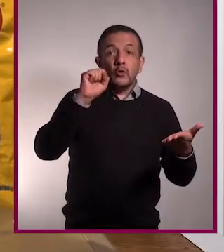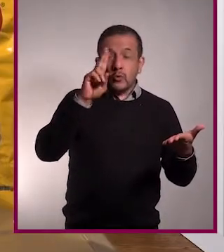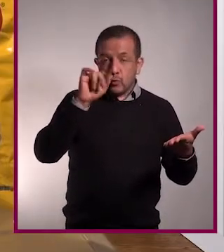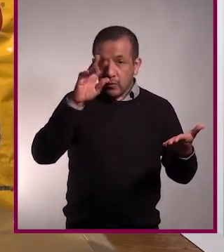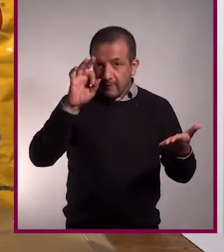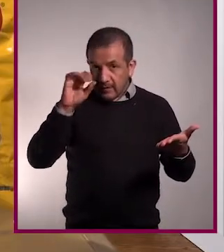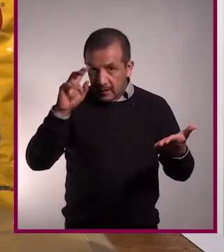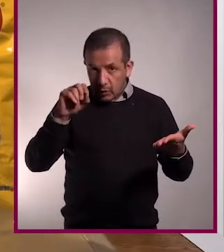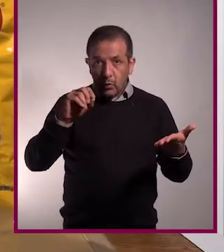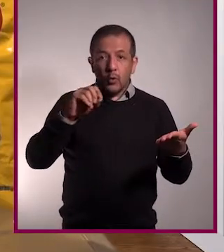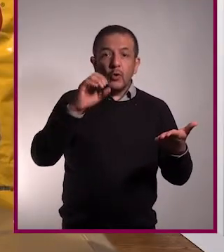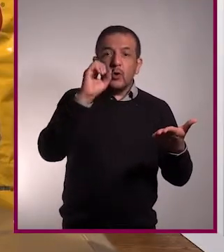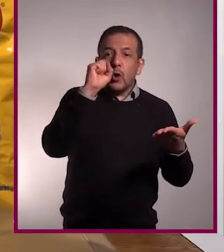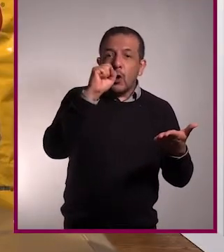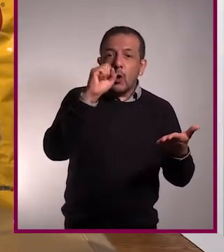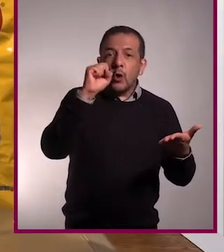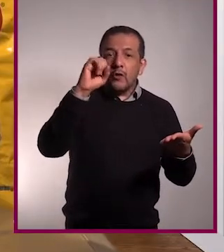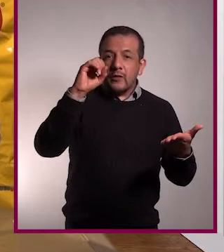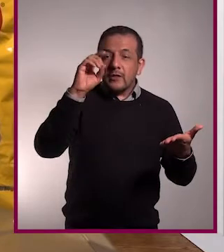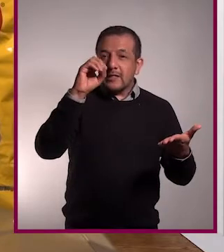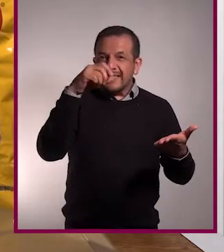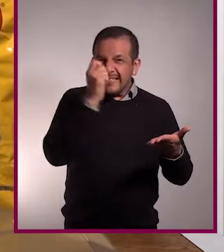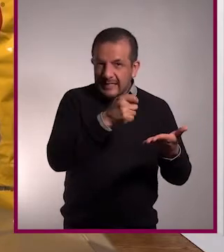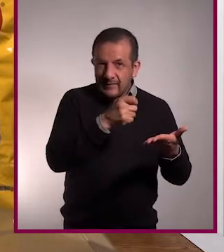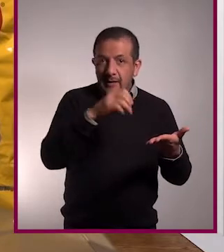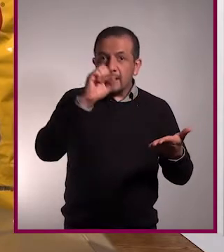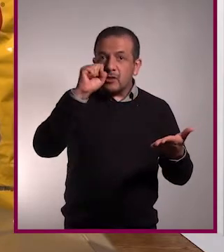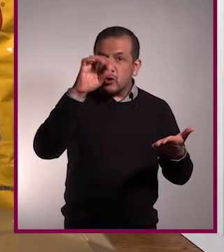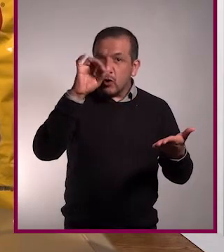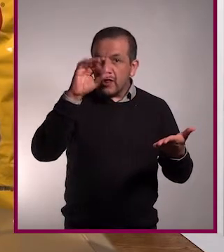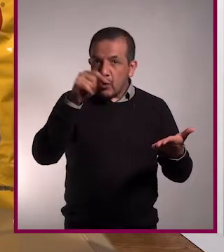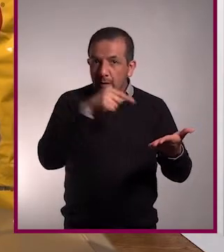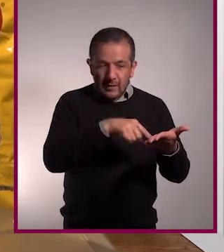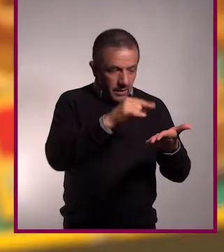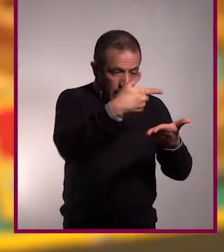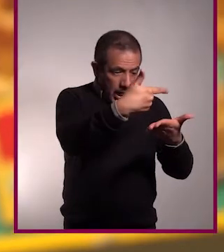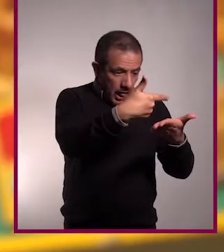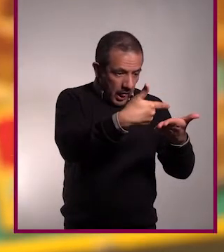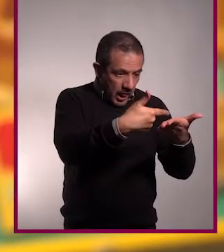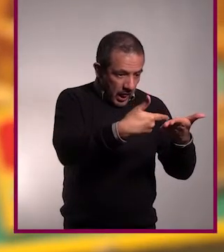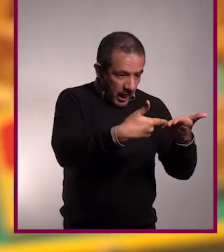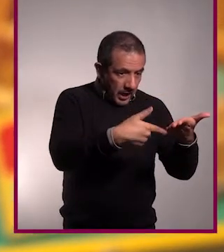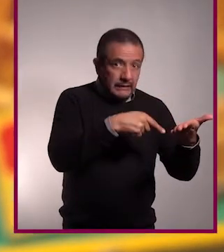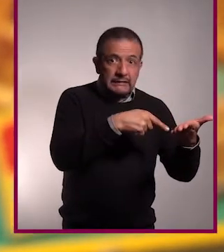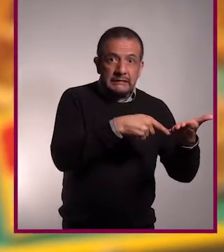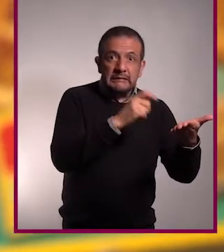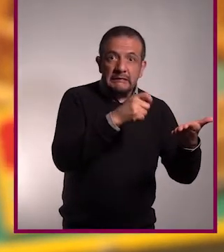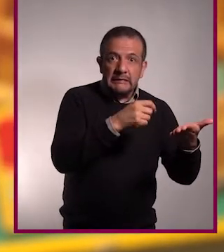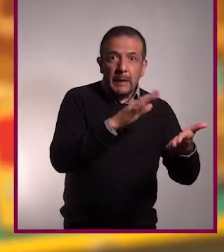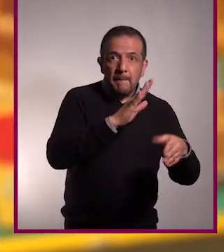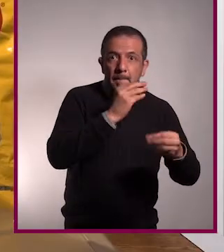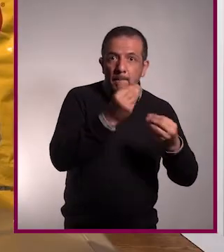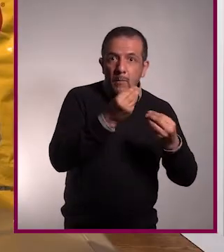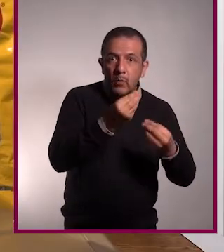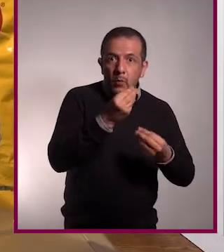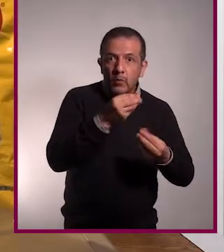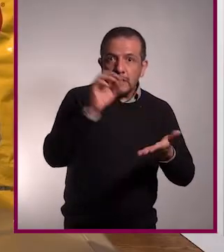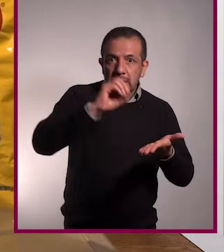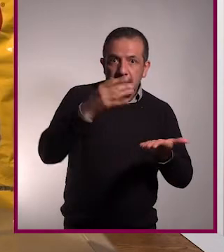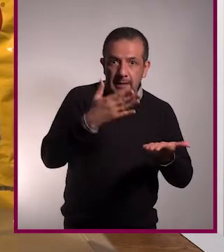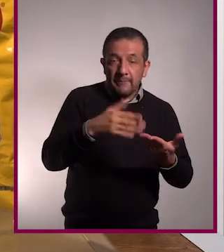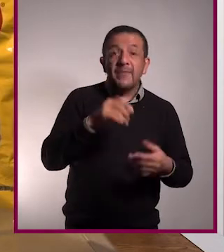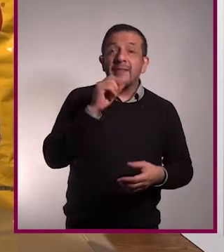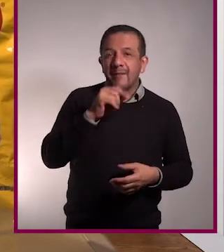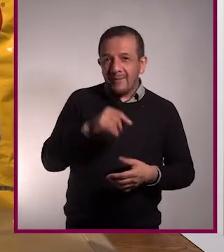glutamato monosódico, benzonato sódico, sulfito de sodio, caseinato de sodio, es sal. Entre más arriba aparezca en el